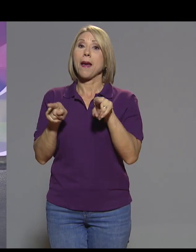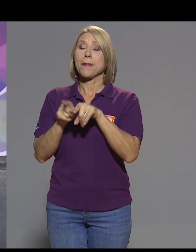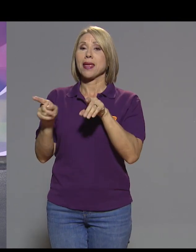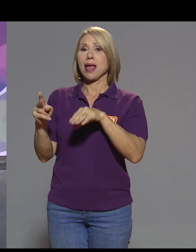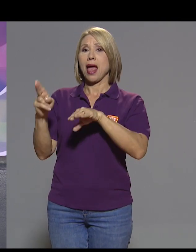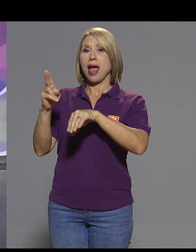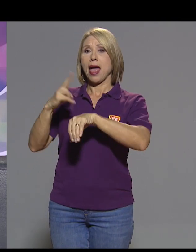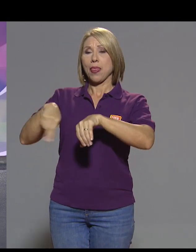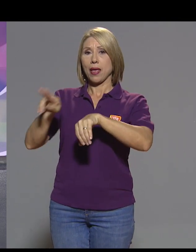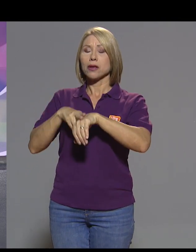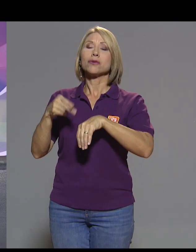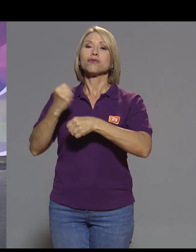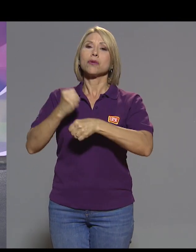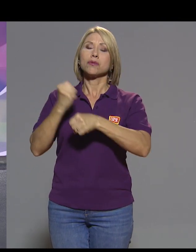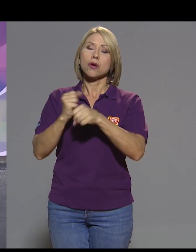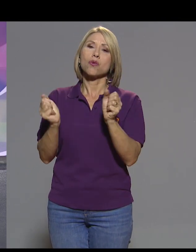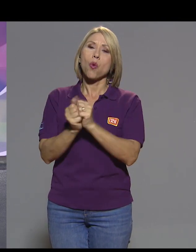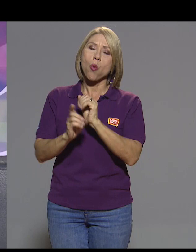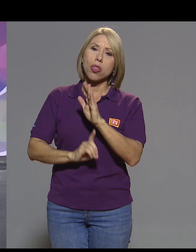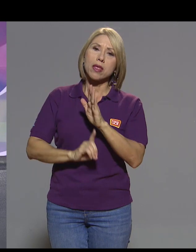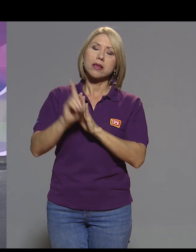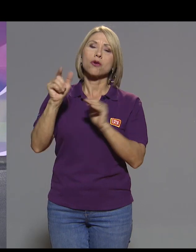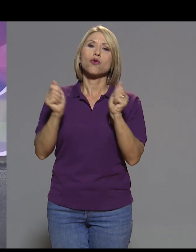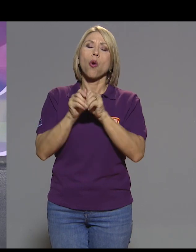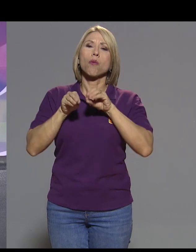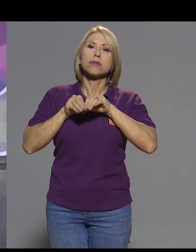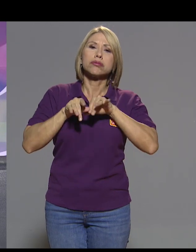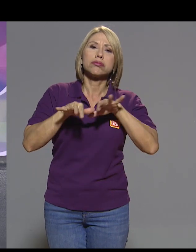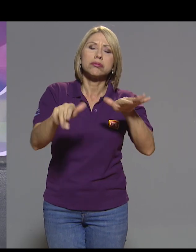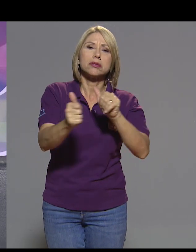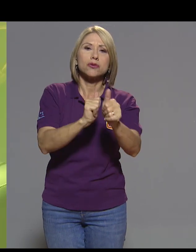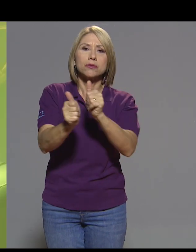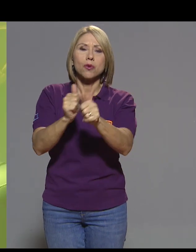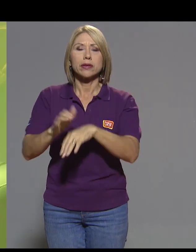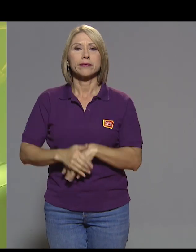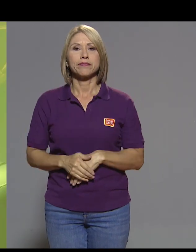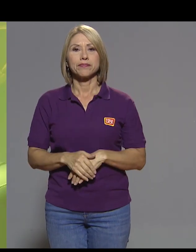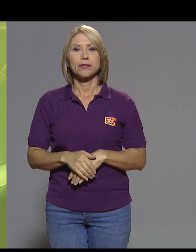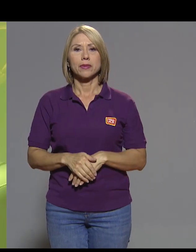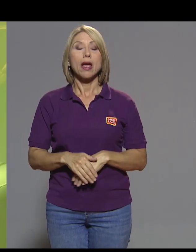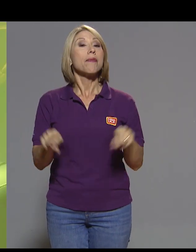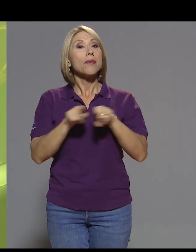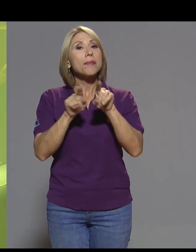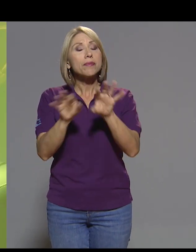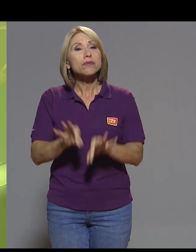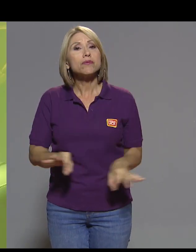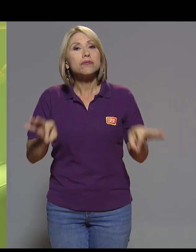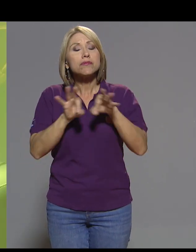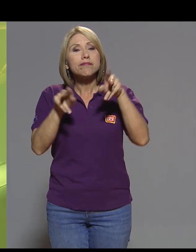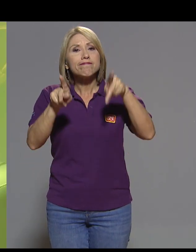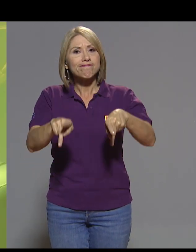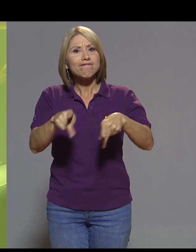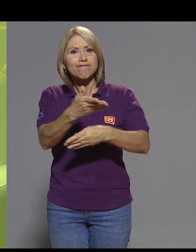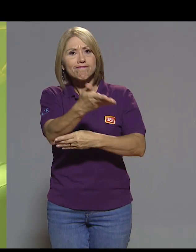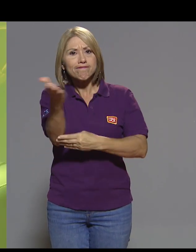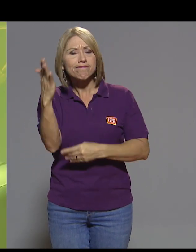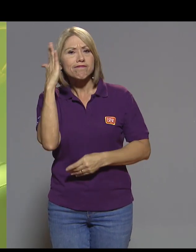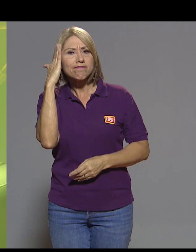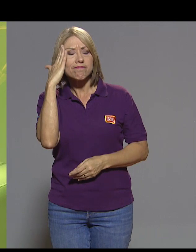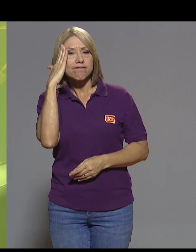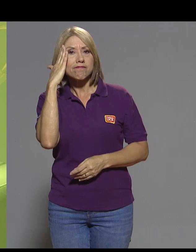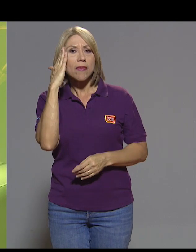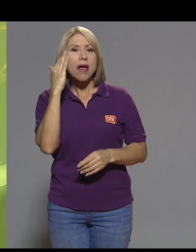trabajamos toda la parte de desarrollo y masificación de estos deportes porque es importante también que la gente conozca que en